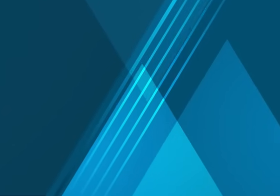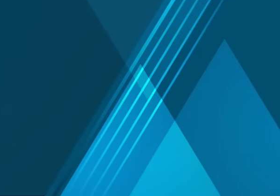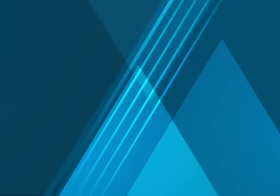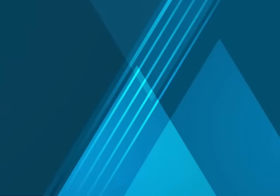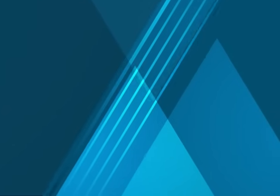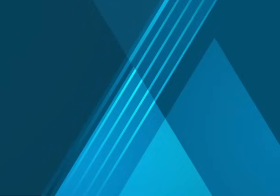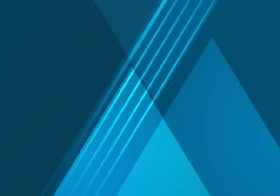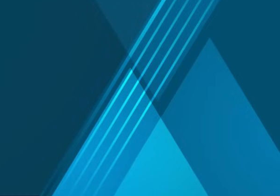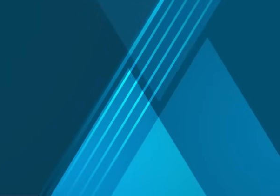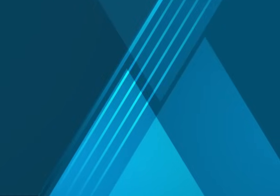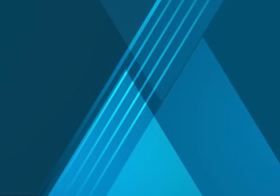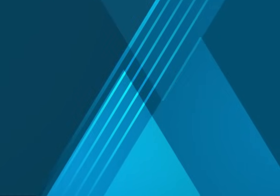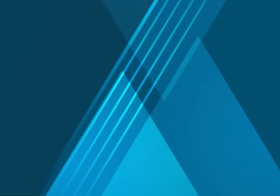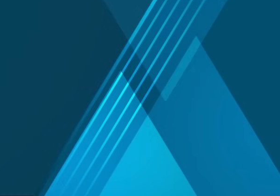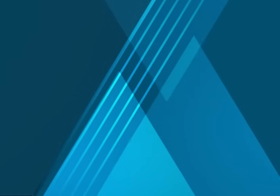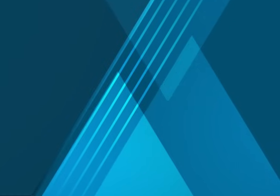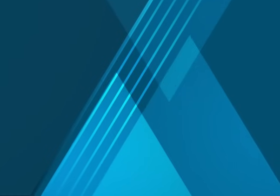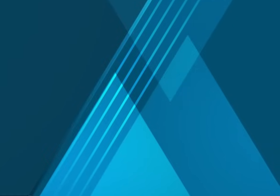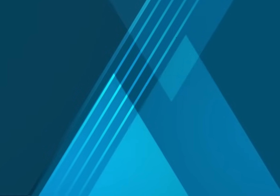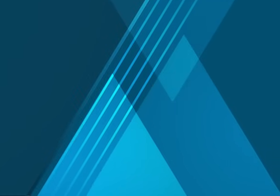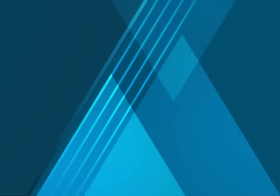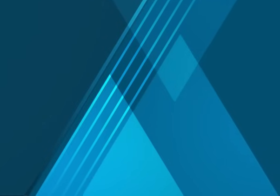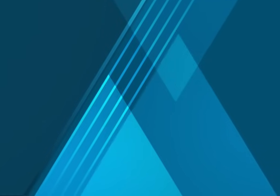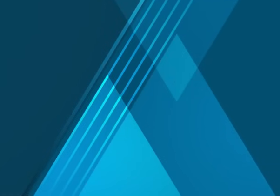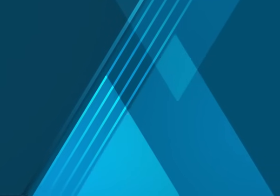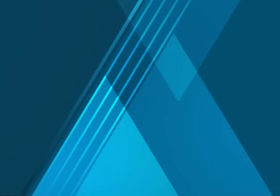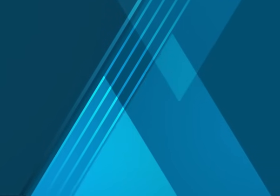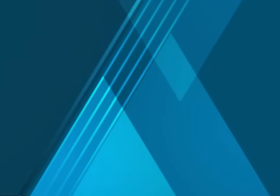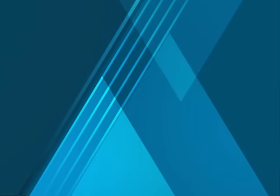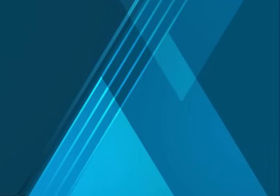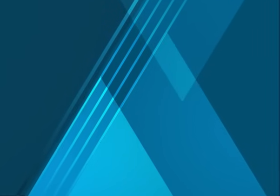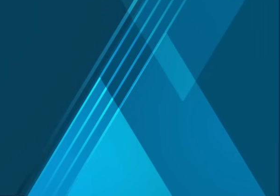Universal y suscríbete a nuestro canal